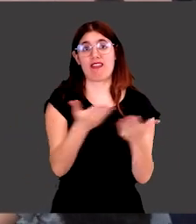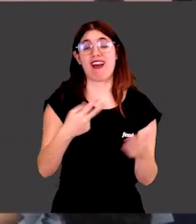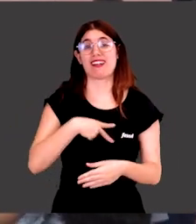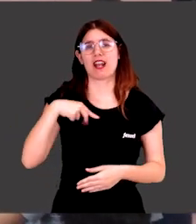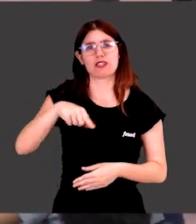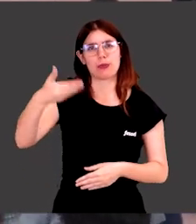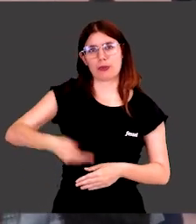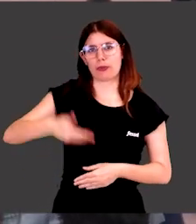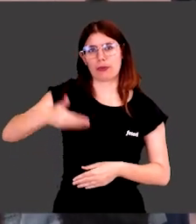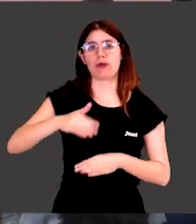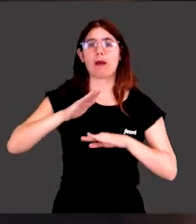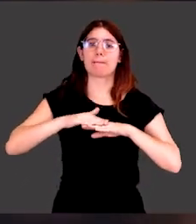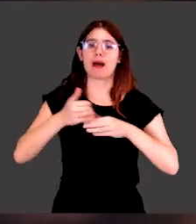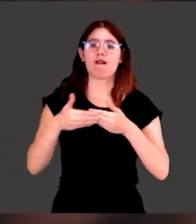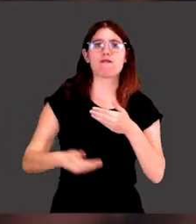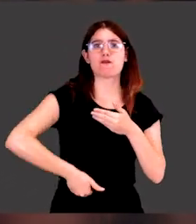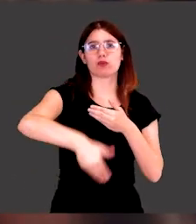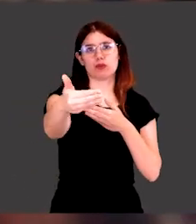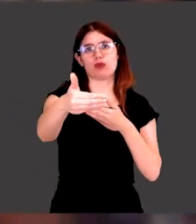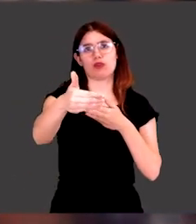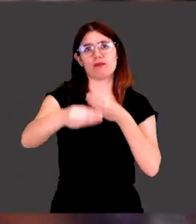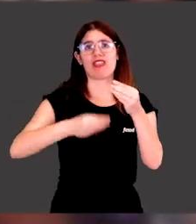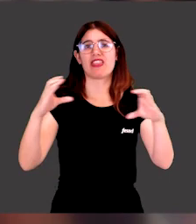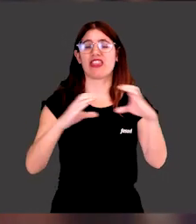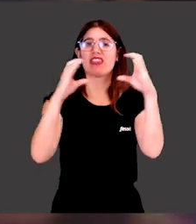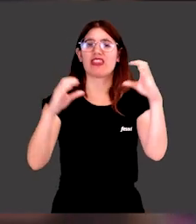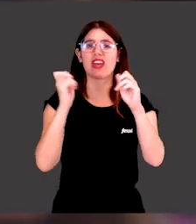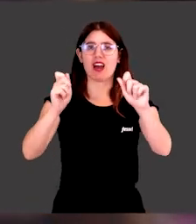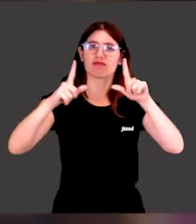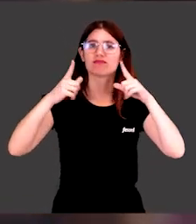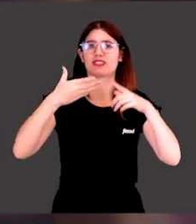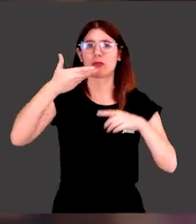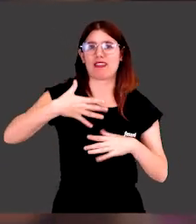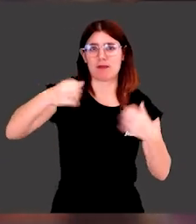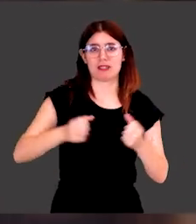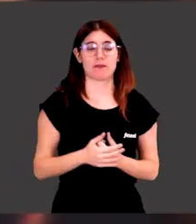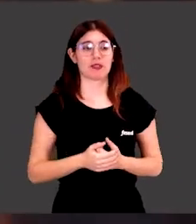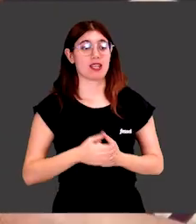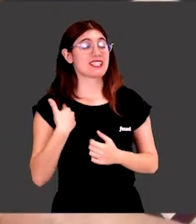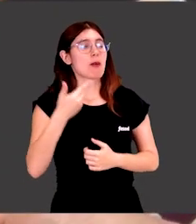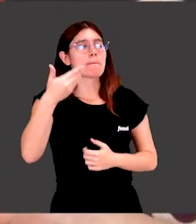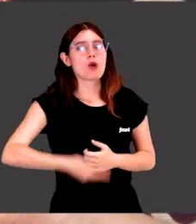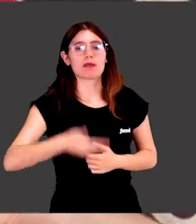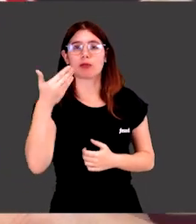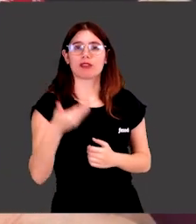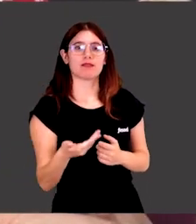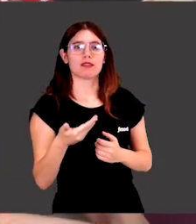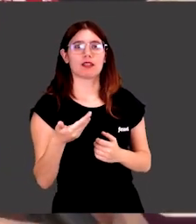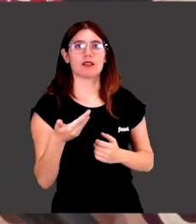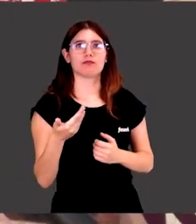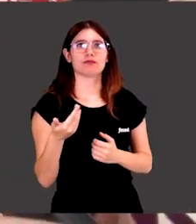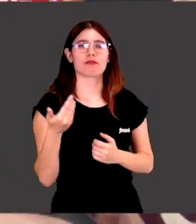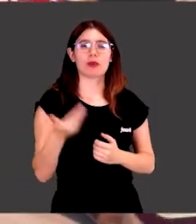sociedad en general es crucial para forjar un futuro en el que la ciencia tenga más protagonismo. Lo que es muy